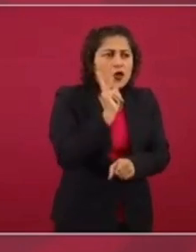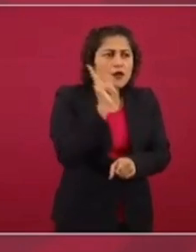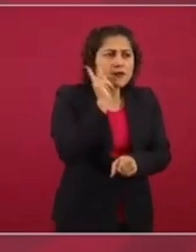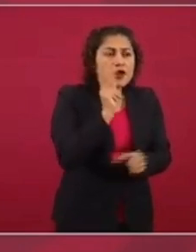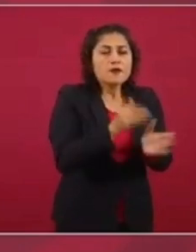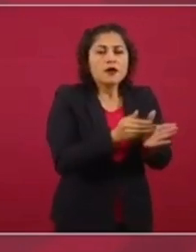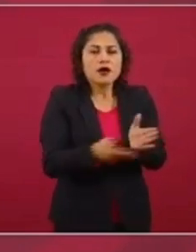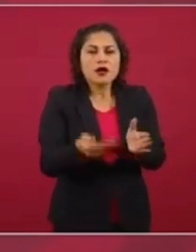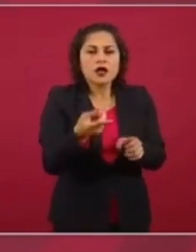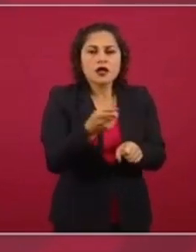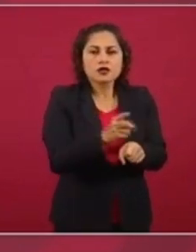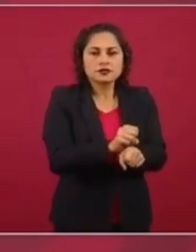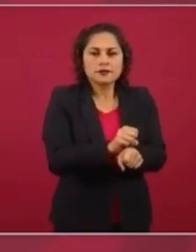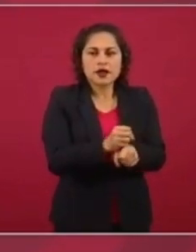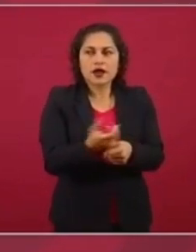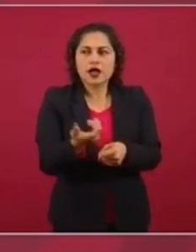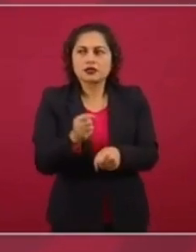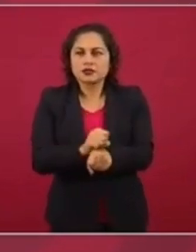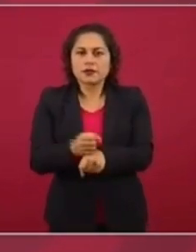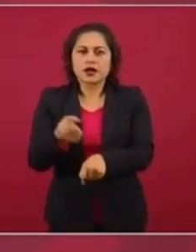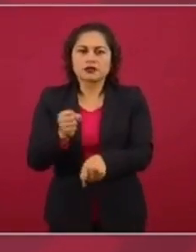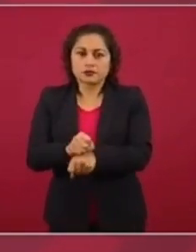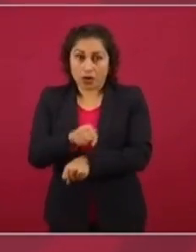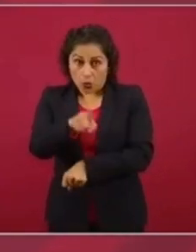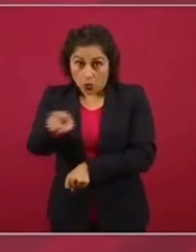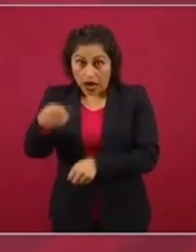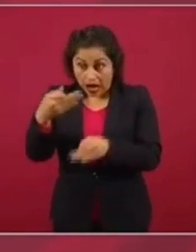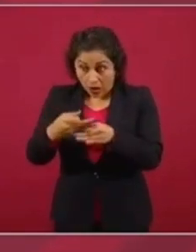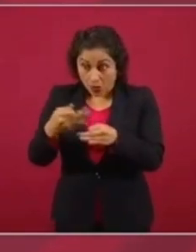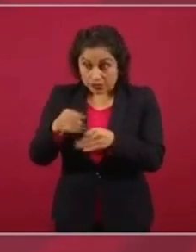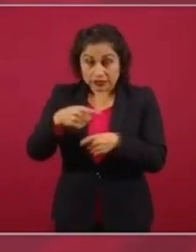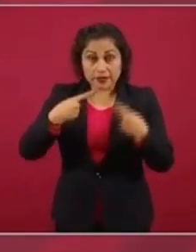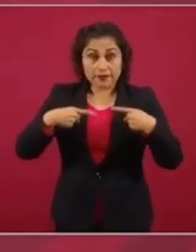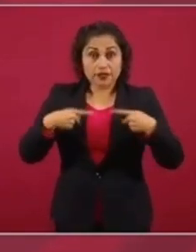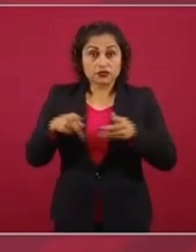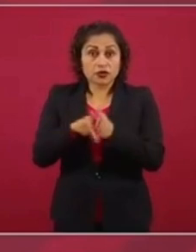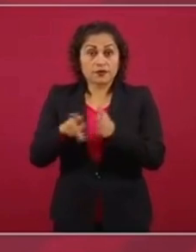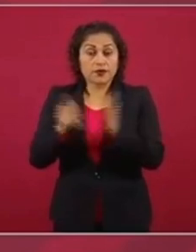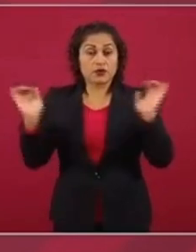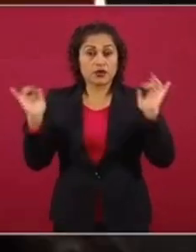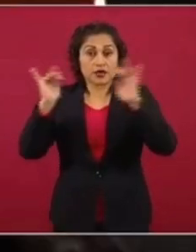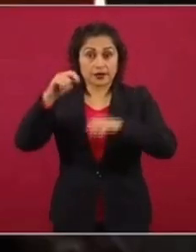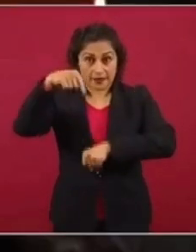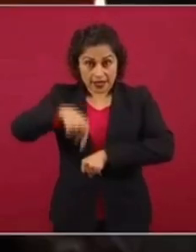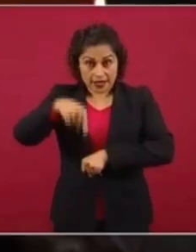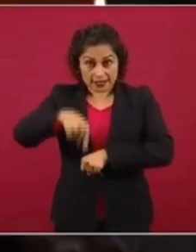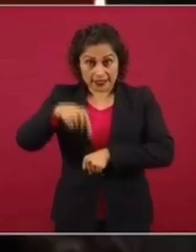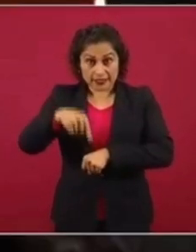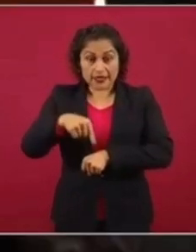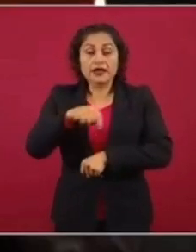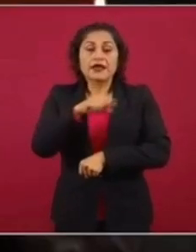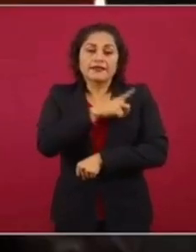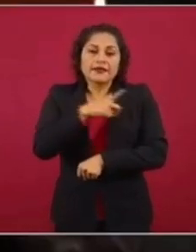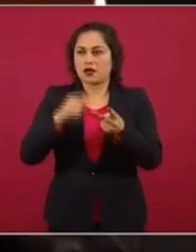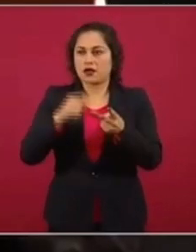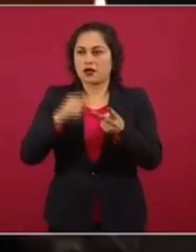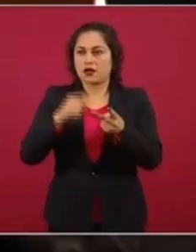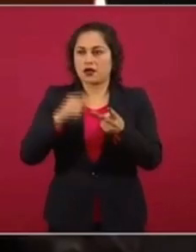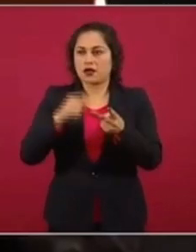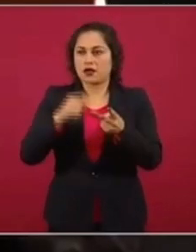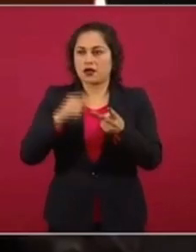semanas. A todos ustedes aquí, comunicadores, tendríamos que hacerles pruebas todas las semanas. A la población mexicana